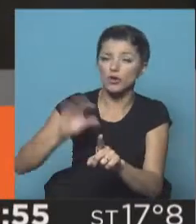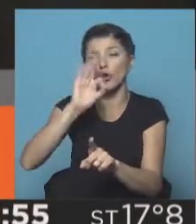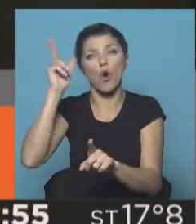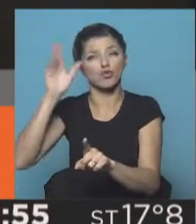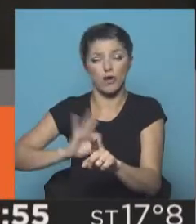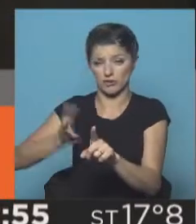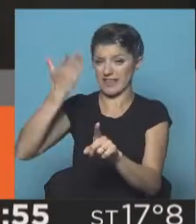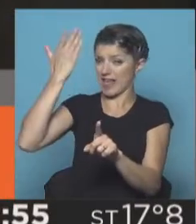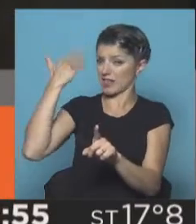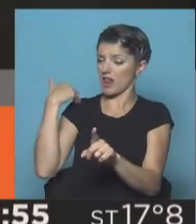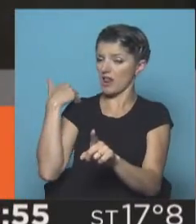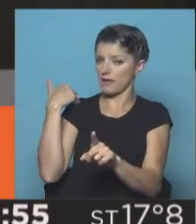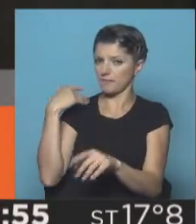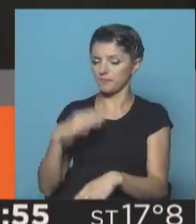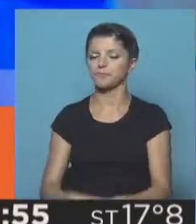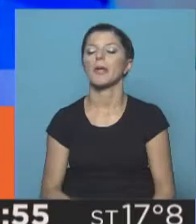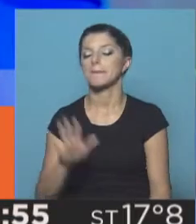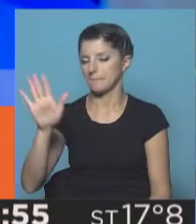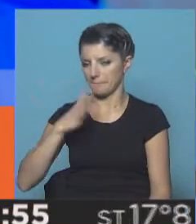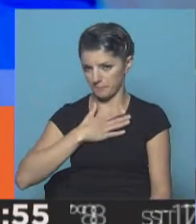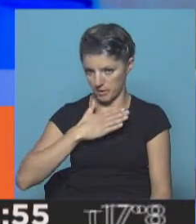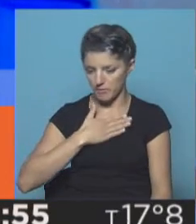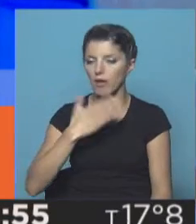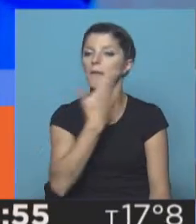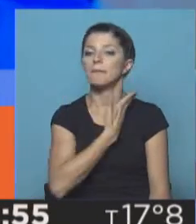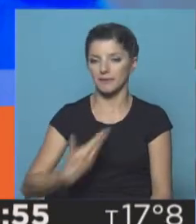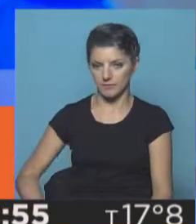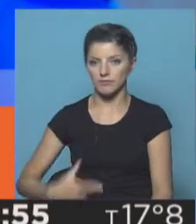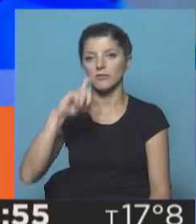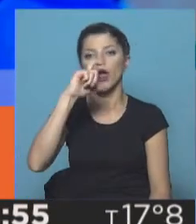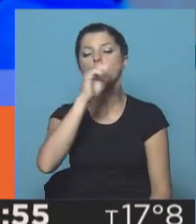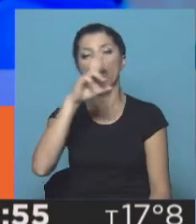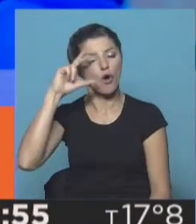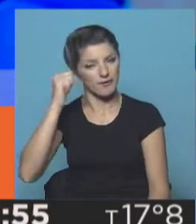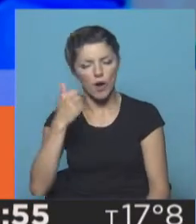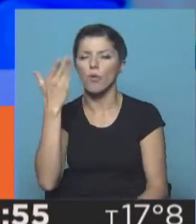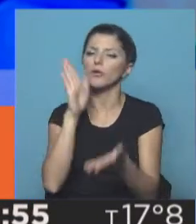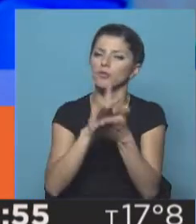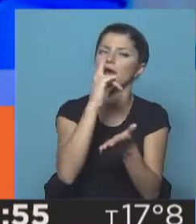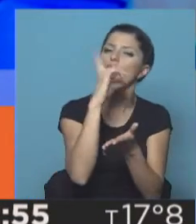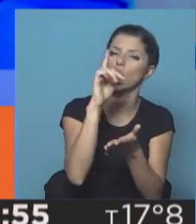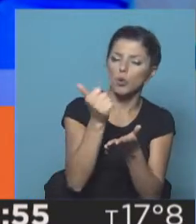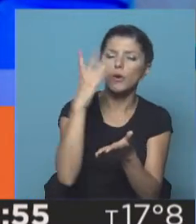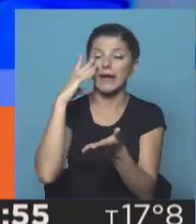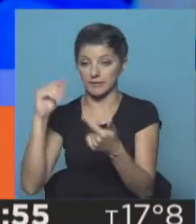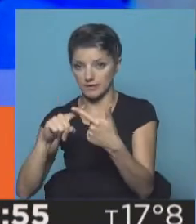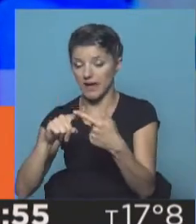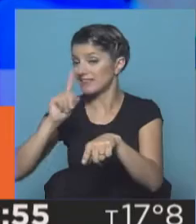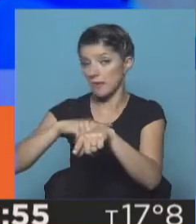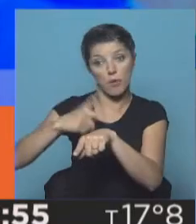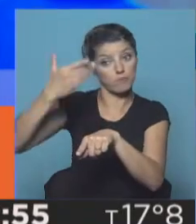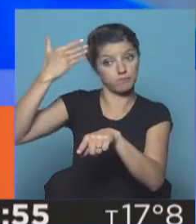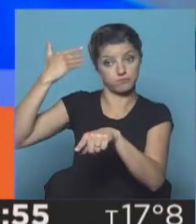creo que lo de Correa se refería básicamente, incluso lo de Cristina y Lula, se refería más bien a un momento pasado. En este momento lo que hay es